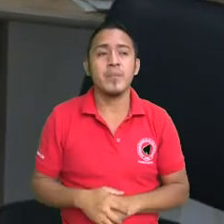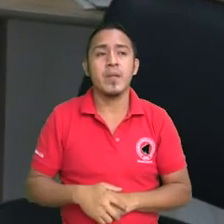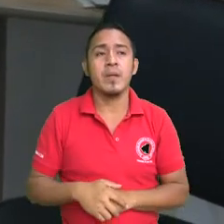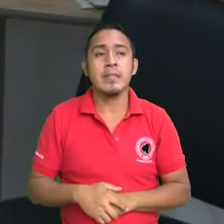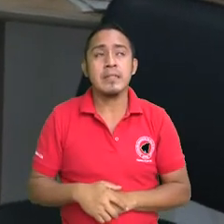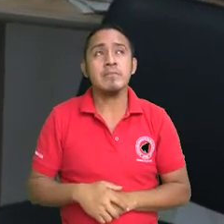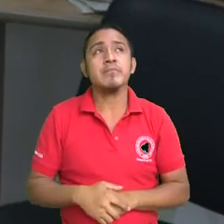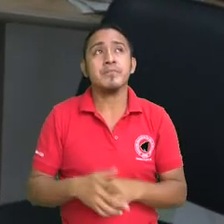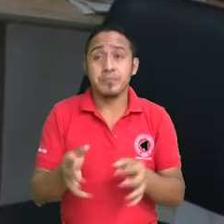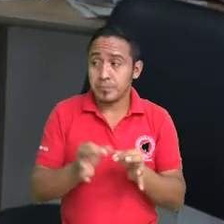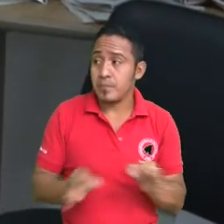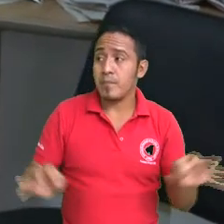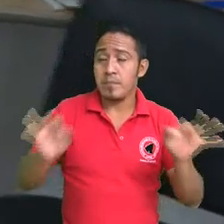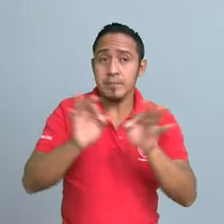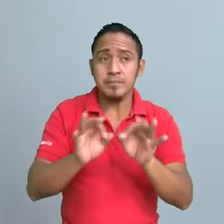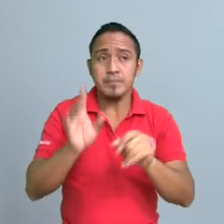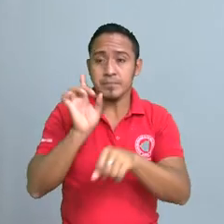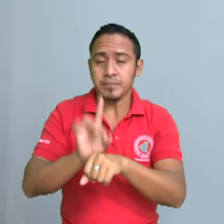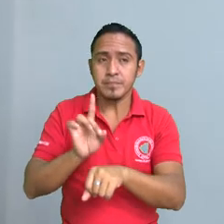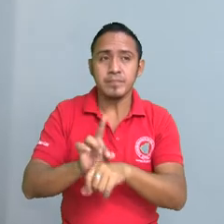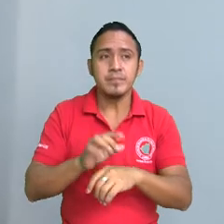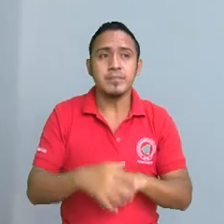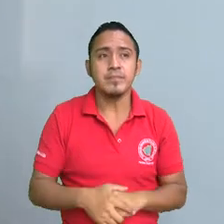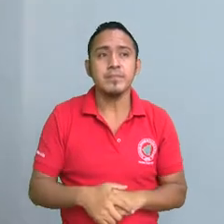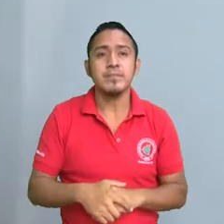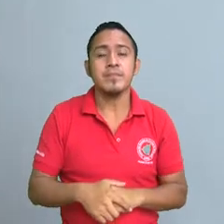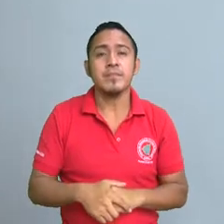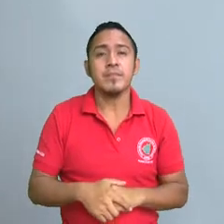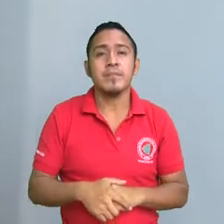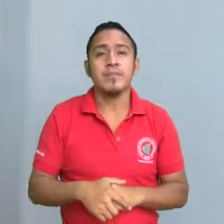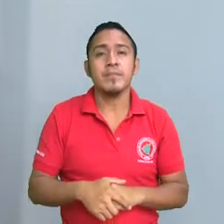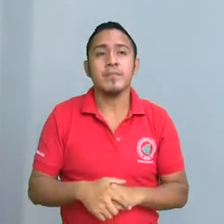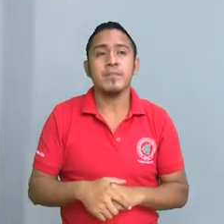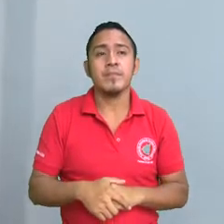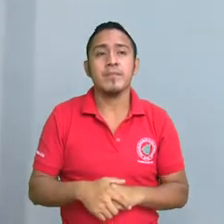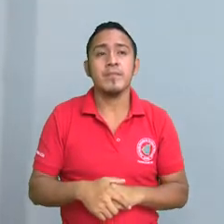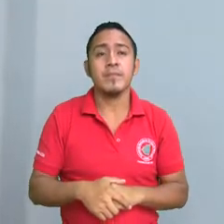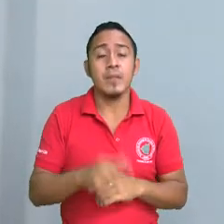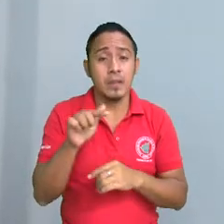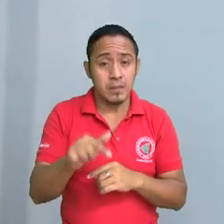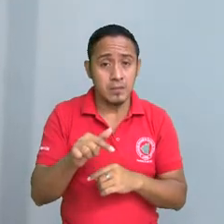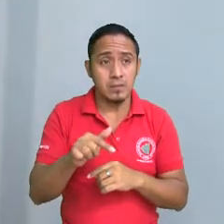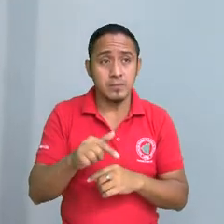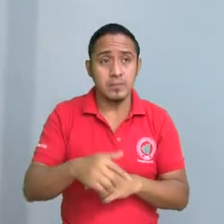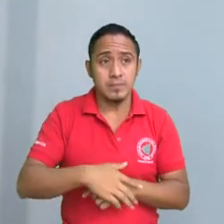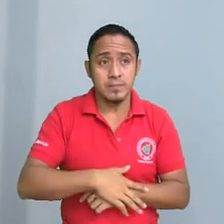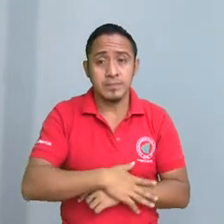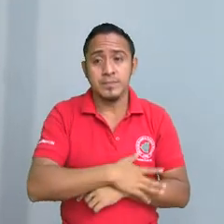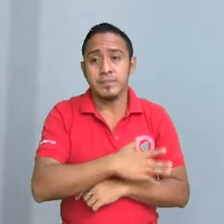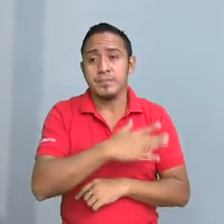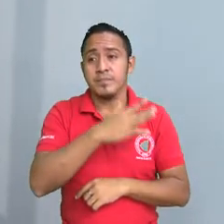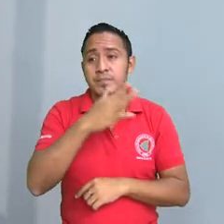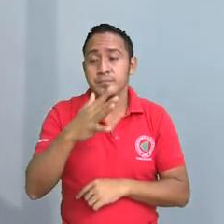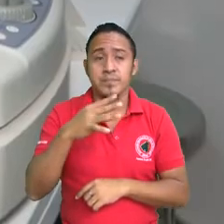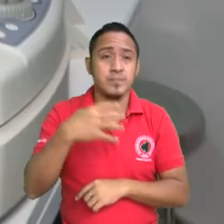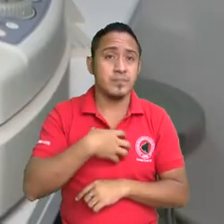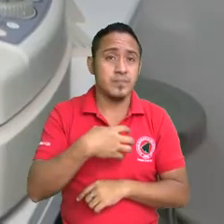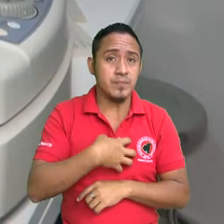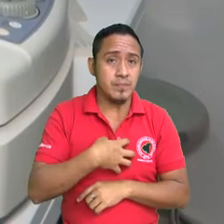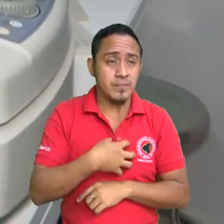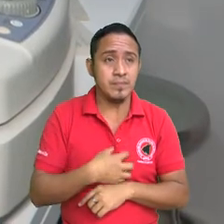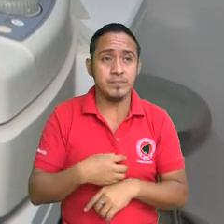muy importante, Liz, doctora, disculpe que le interrumpa. Con esto de que la óptica, usted sabe que